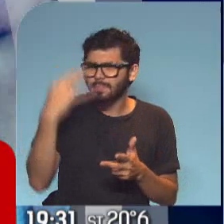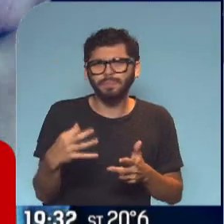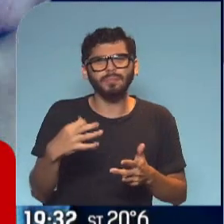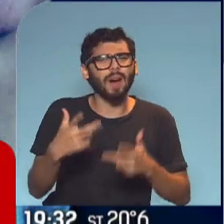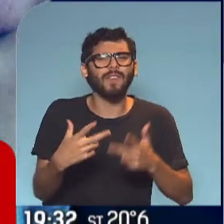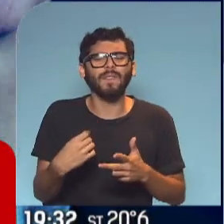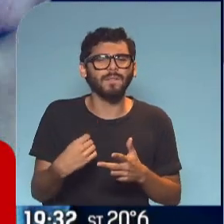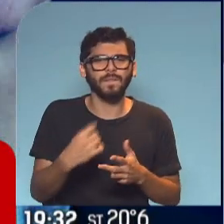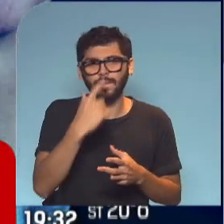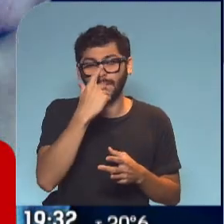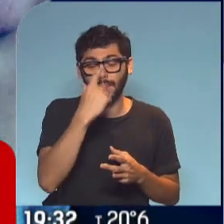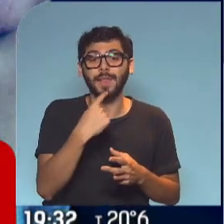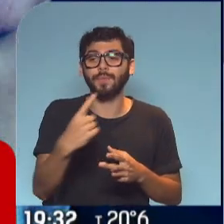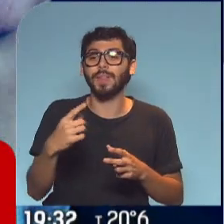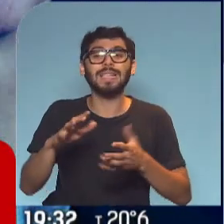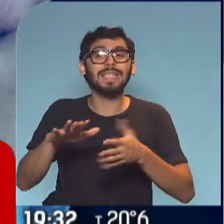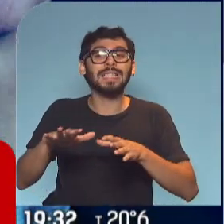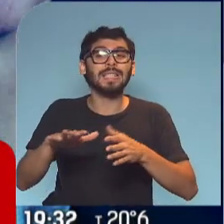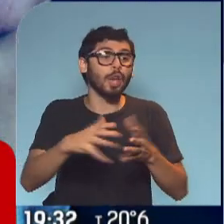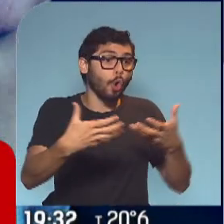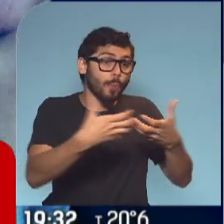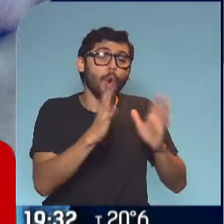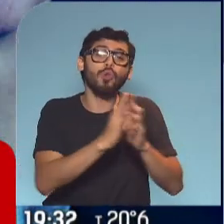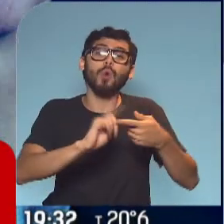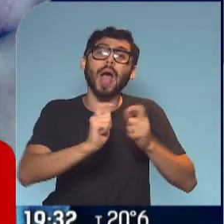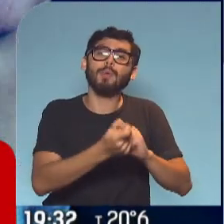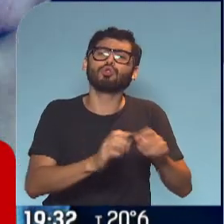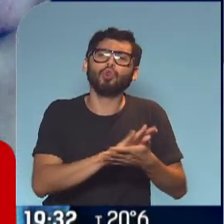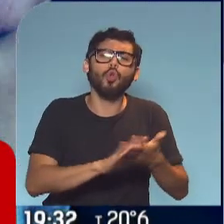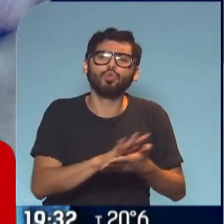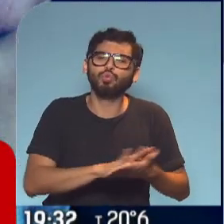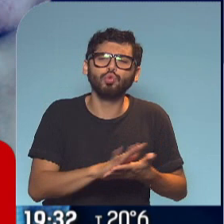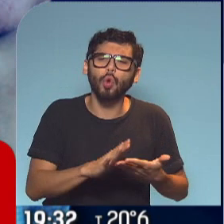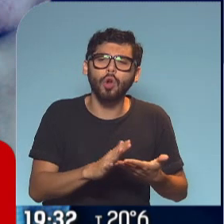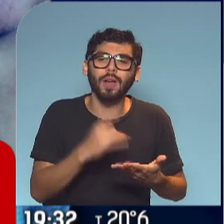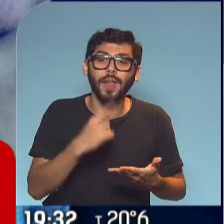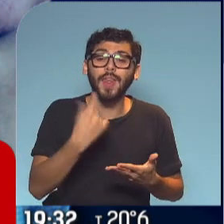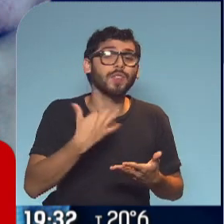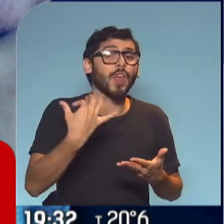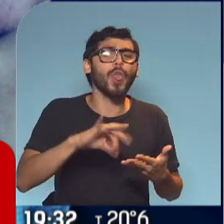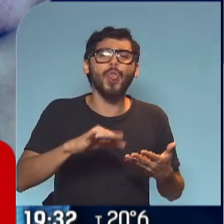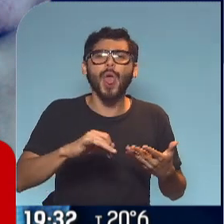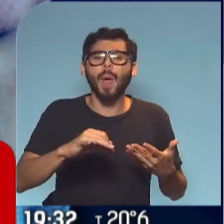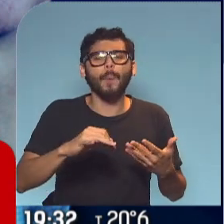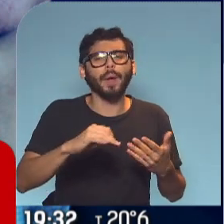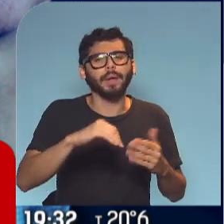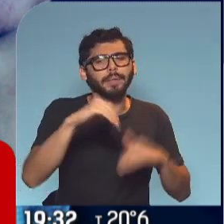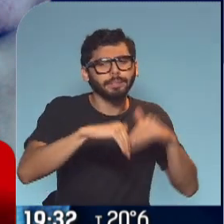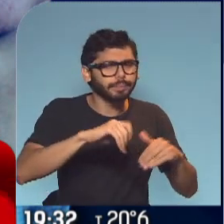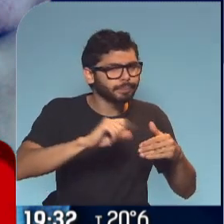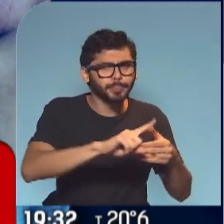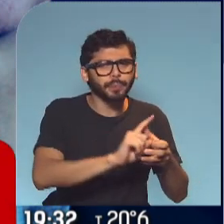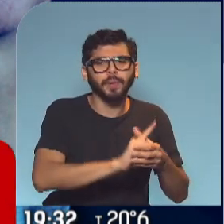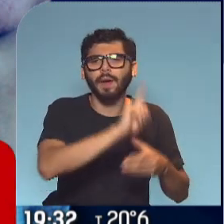cómo quiere él que se resuelva la situación en Juntos por el Cambio. Mirá lo que dijo. Tiene que haber internas en Juntos por el Cambio para resolver candidaturas. Ahora, o